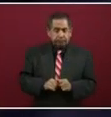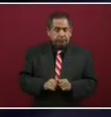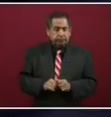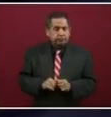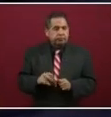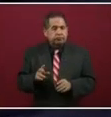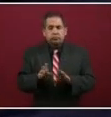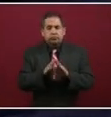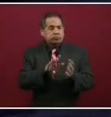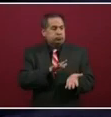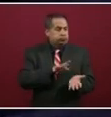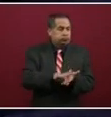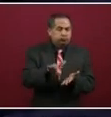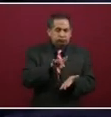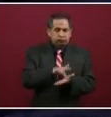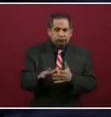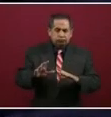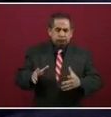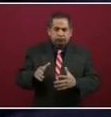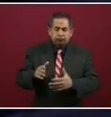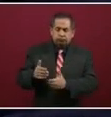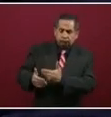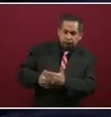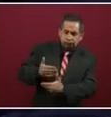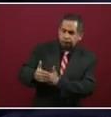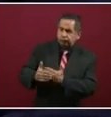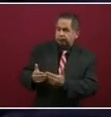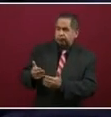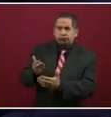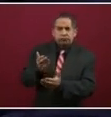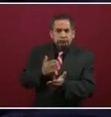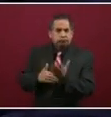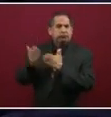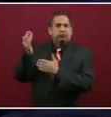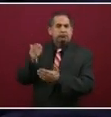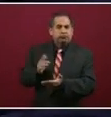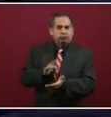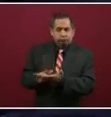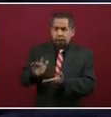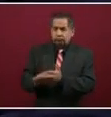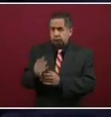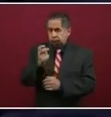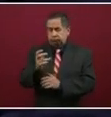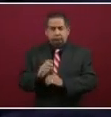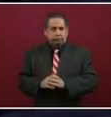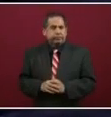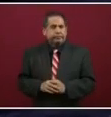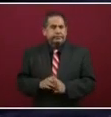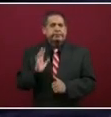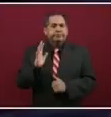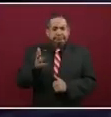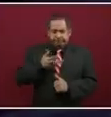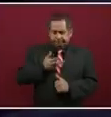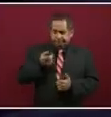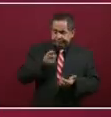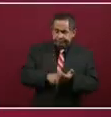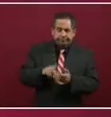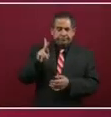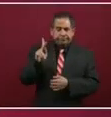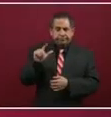impulso al desarrollo. Ya se tiene el plan